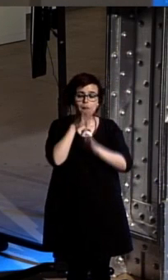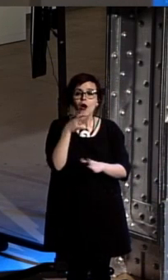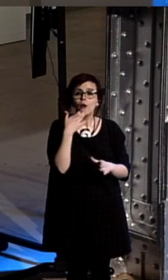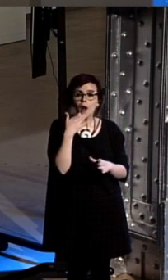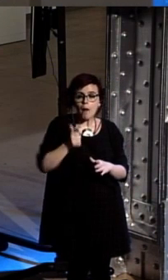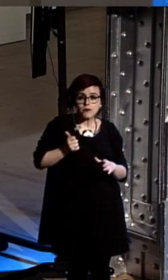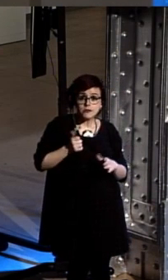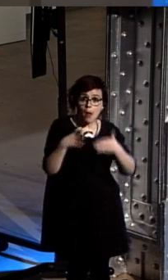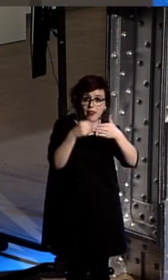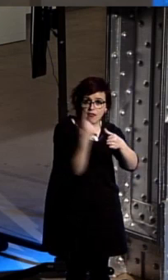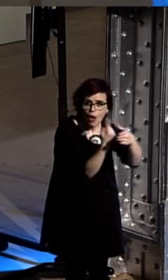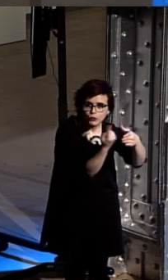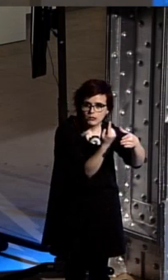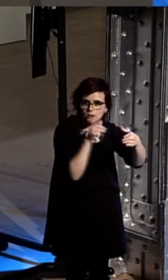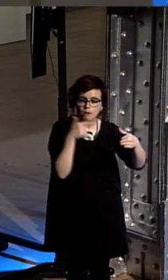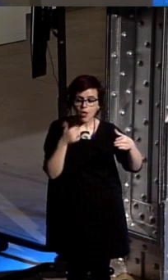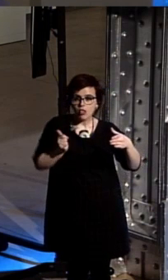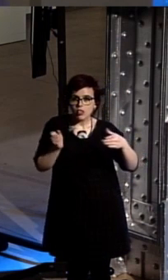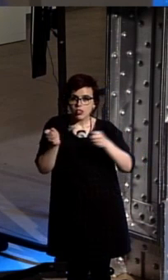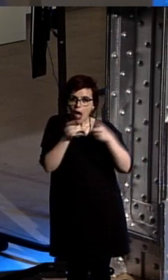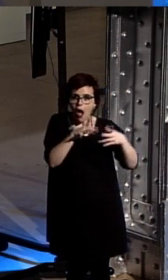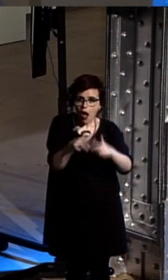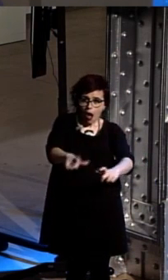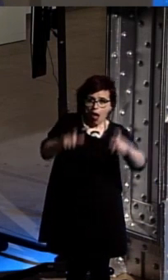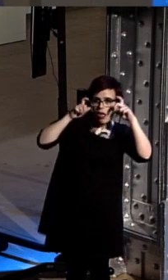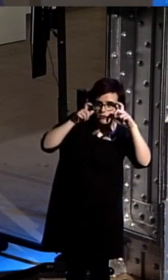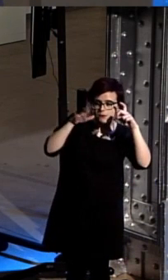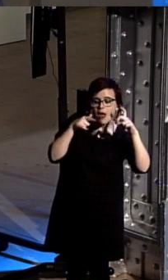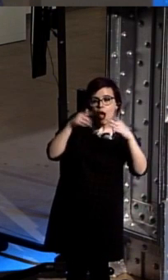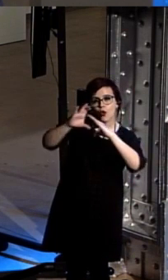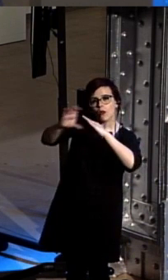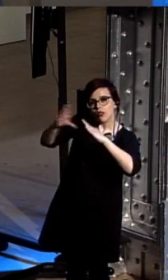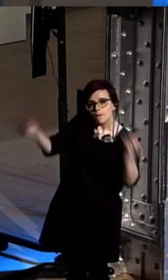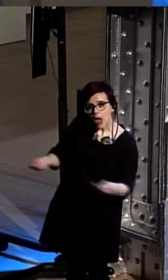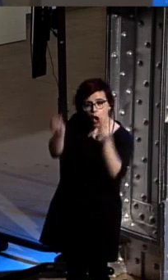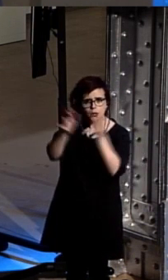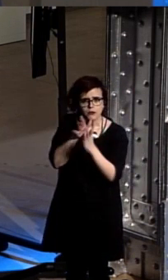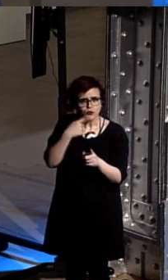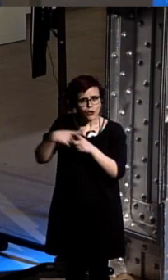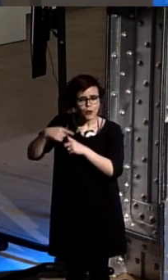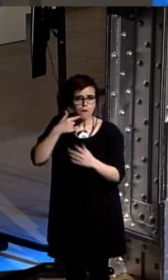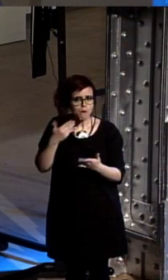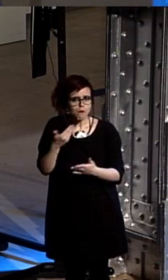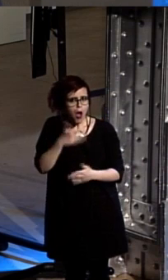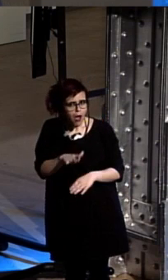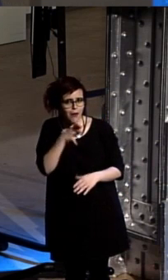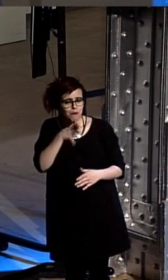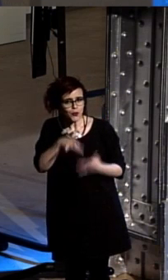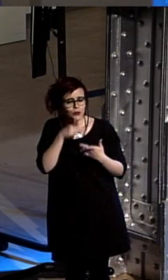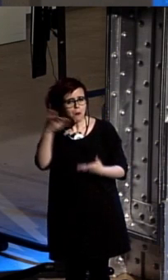para que se puedan comunicar con profesores, con sus padres. Hay muchas cosas muy chulas, muy guays que están ocurriendo y que son muy